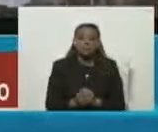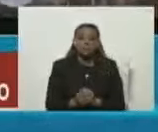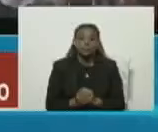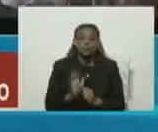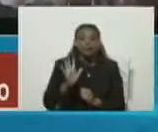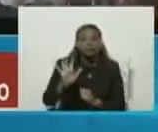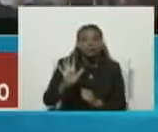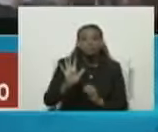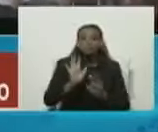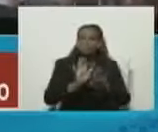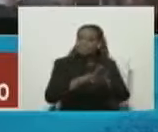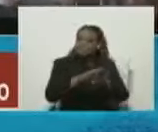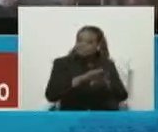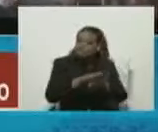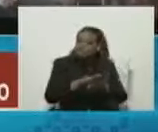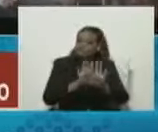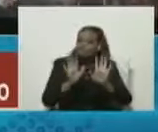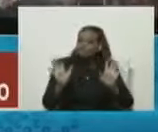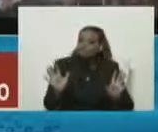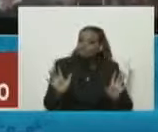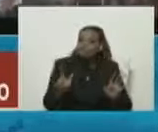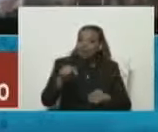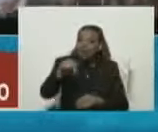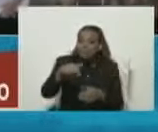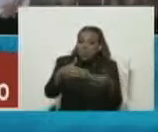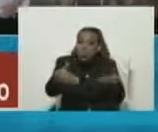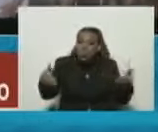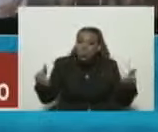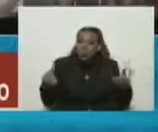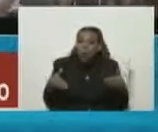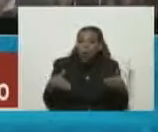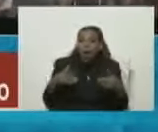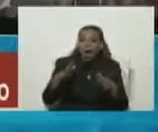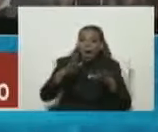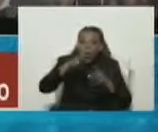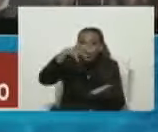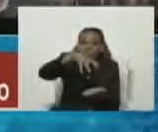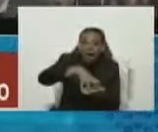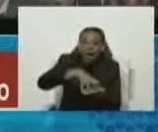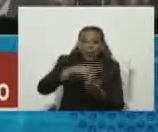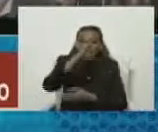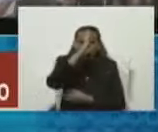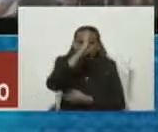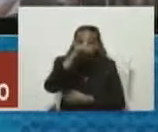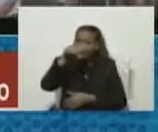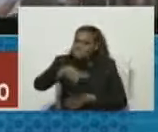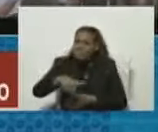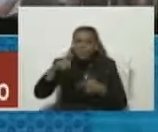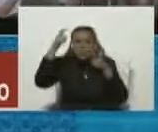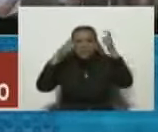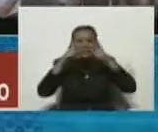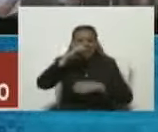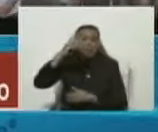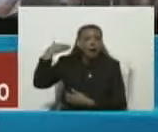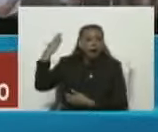Así que en esta misma esquina donde estuvo Chávez, yo le vengo